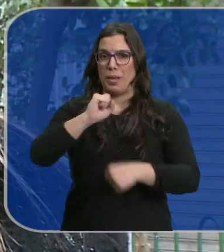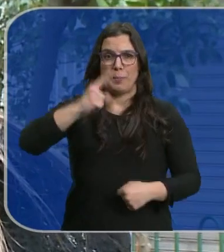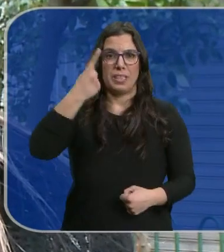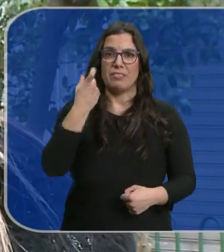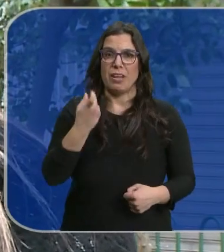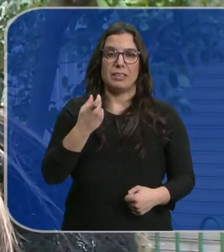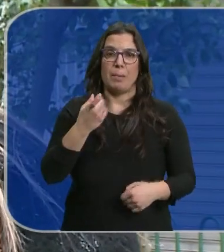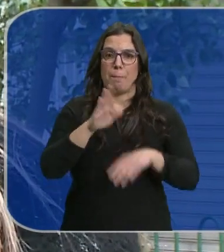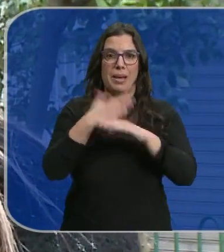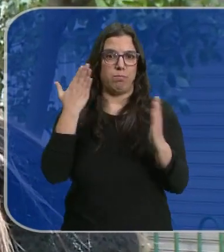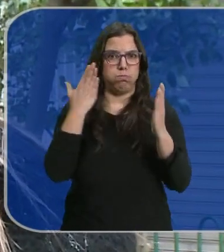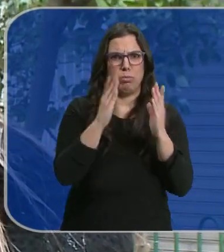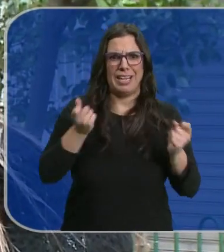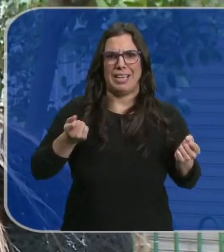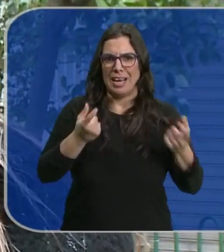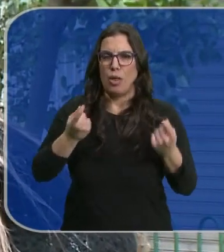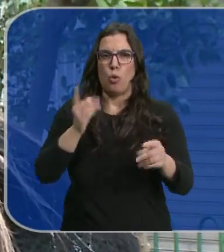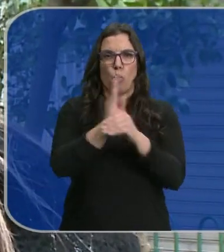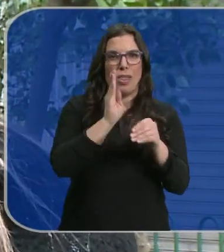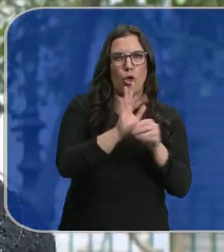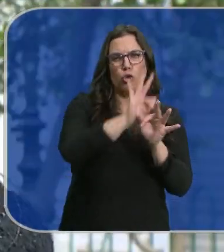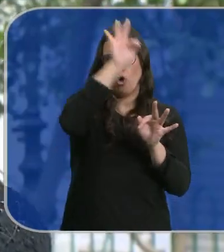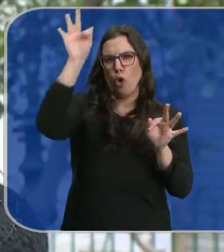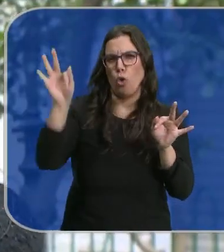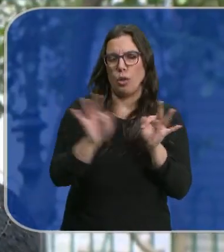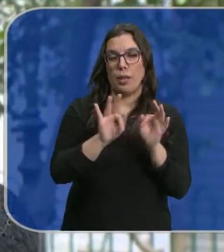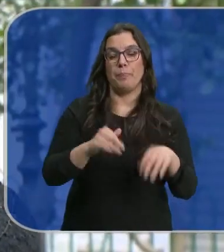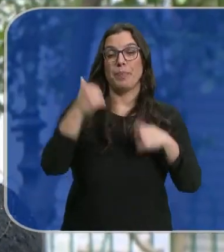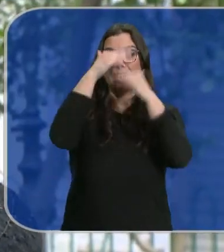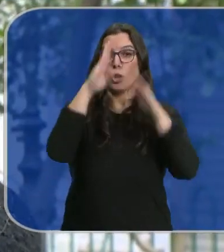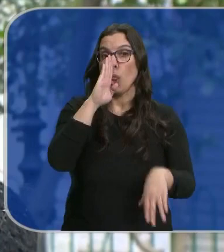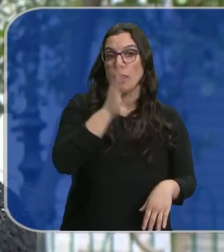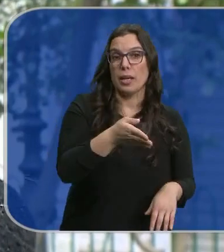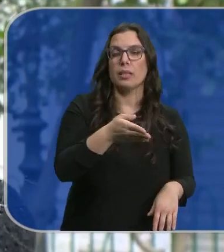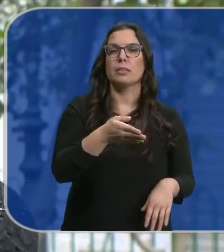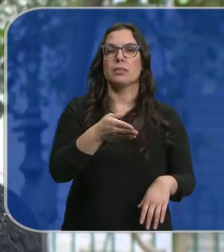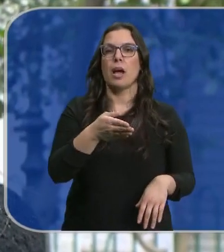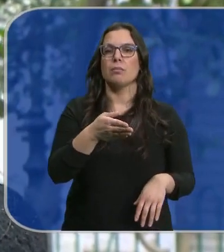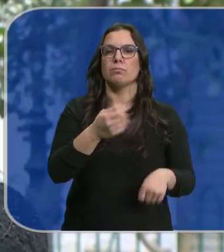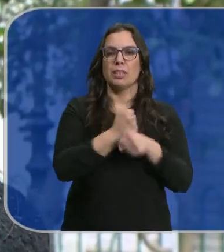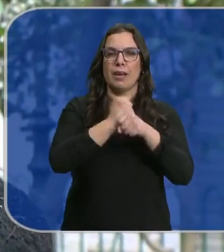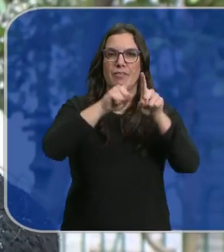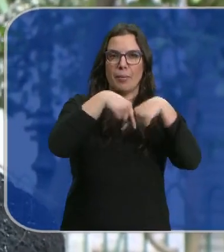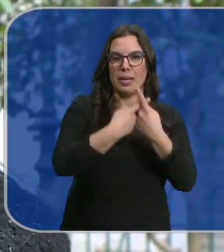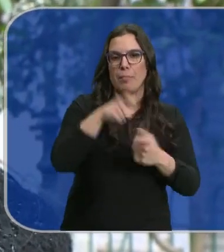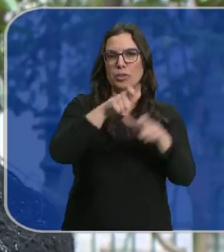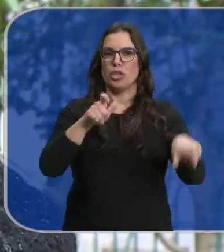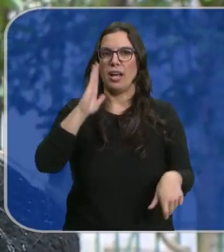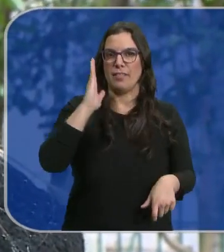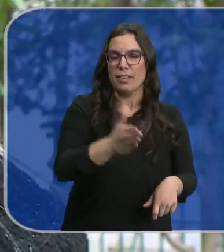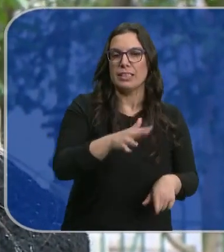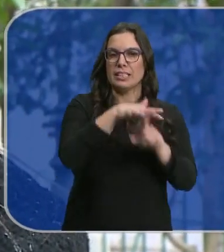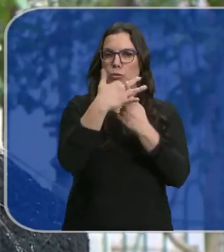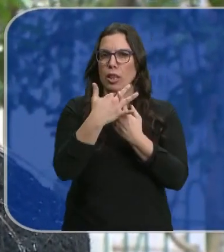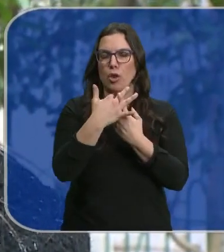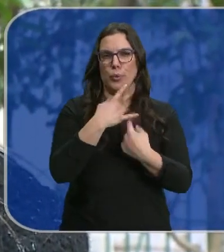especialmente para afrontar los costes que supone un cuidador 24 horas. Atención directa ahora mismo nos vamos a poner a trabajar con familiares afectados que estén en una